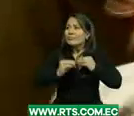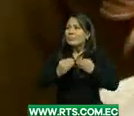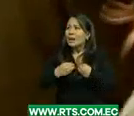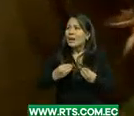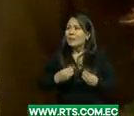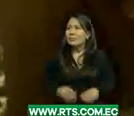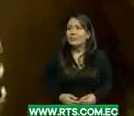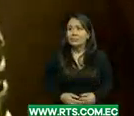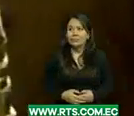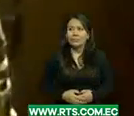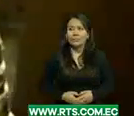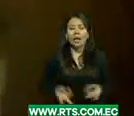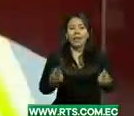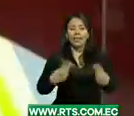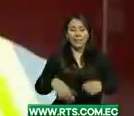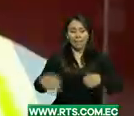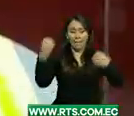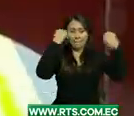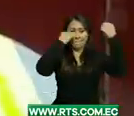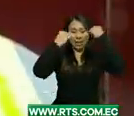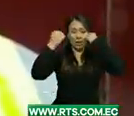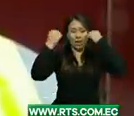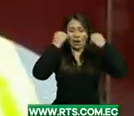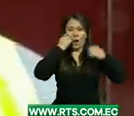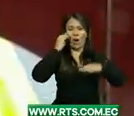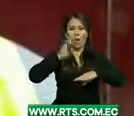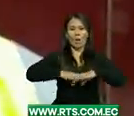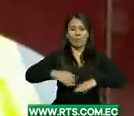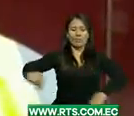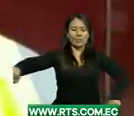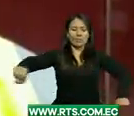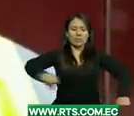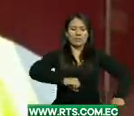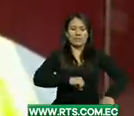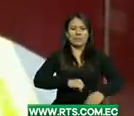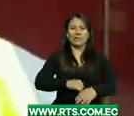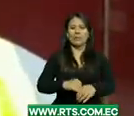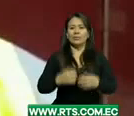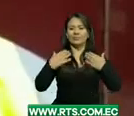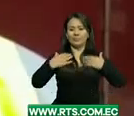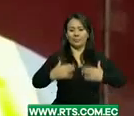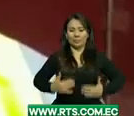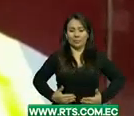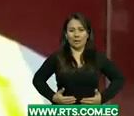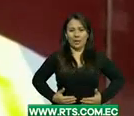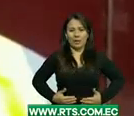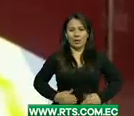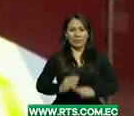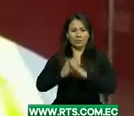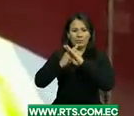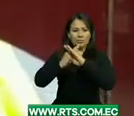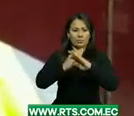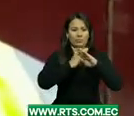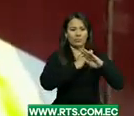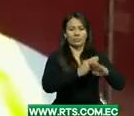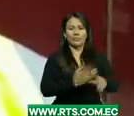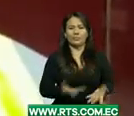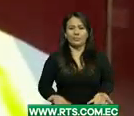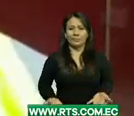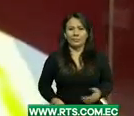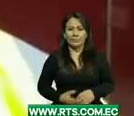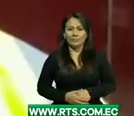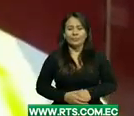reducido. También fueron agredidos y víctimas de incluso de apuñalamiento, pero el chaleco contra balas creo que